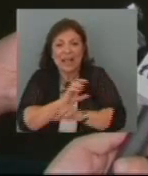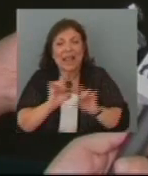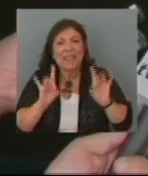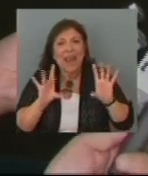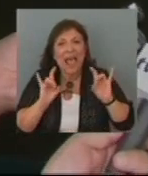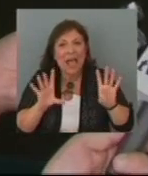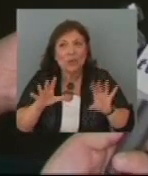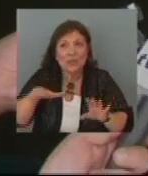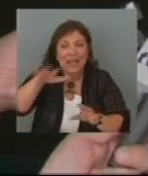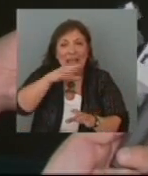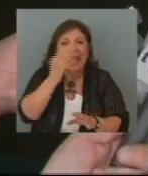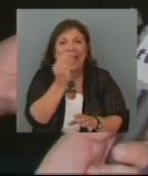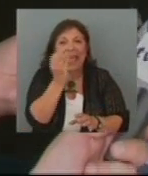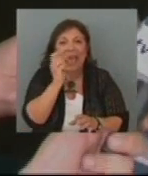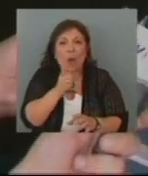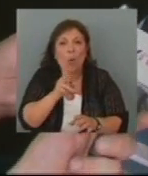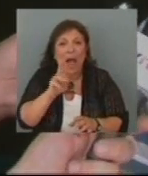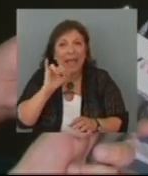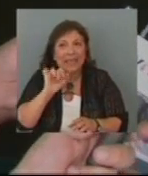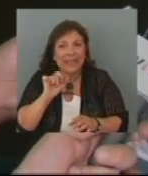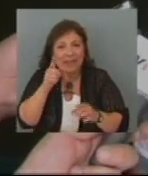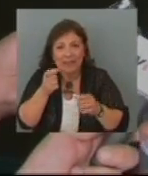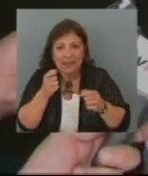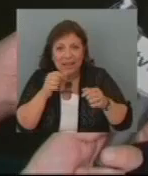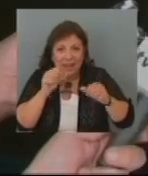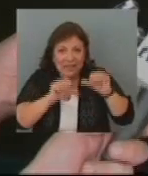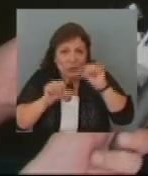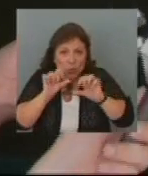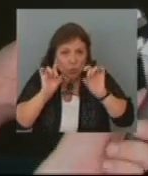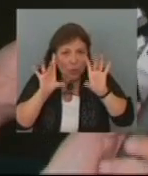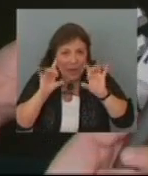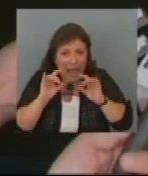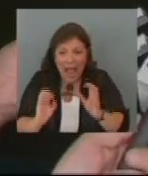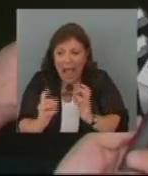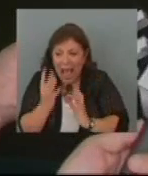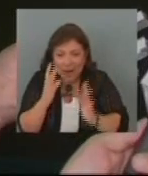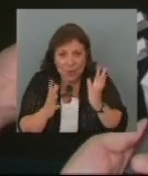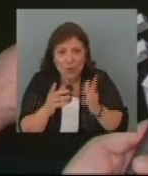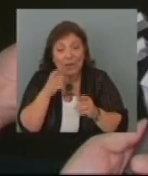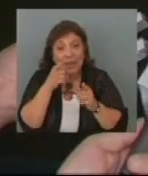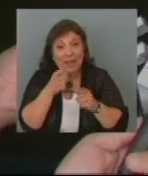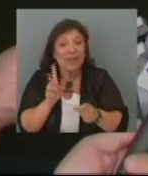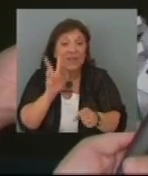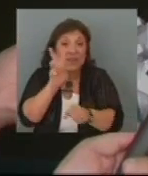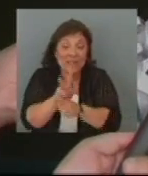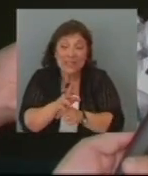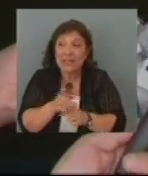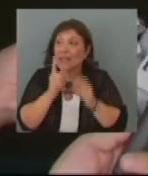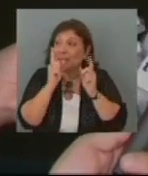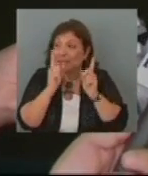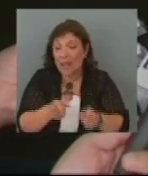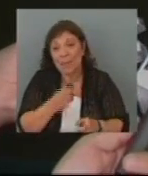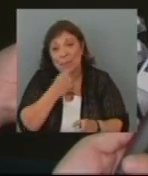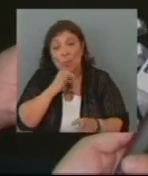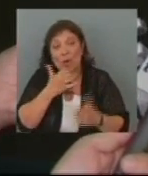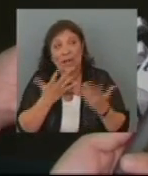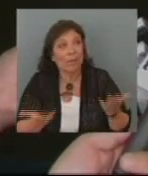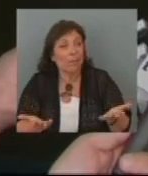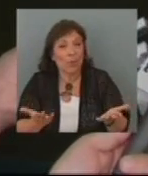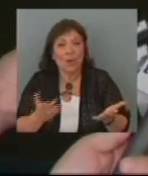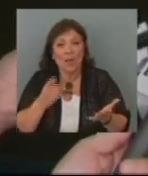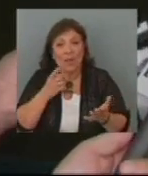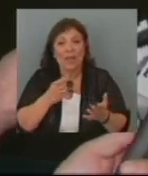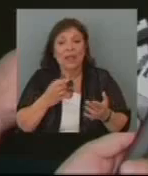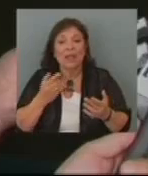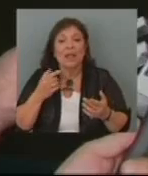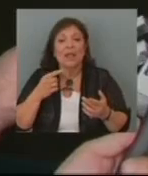en la zona de Quehuay, o sea, hay una diversidad de contenido en ese aspecto. La visita, por ejemplo, también al lugar donde